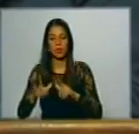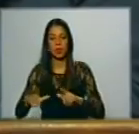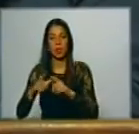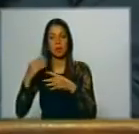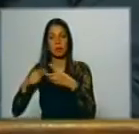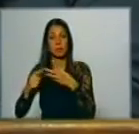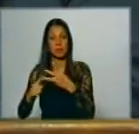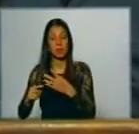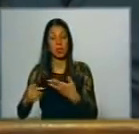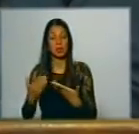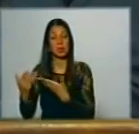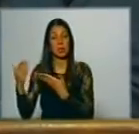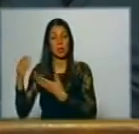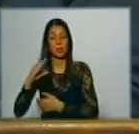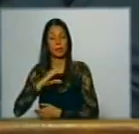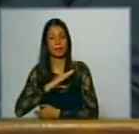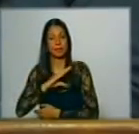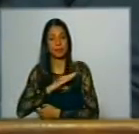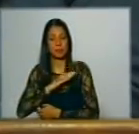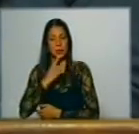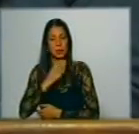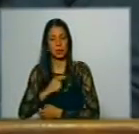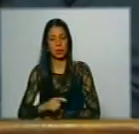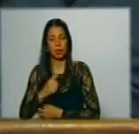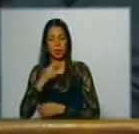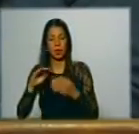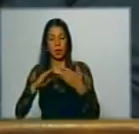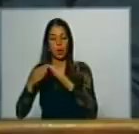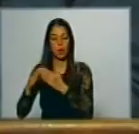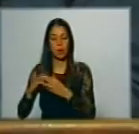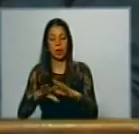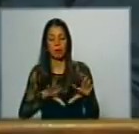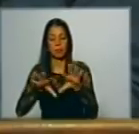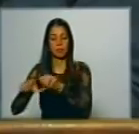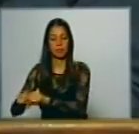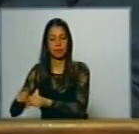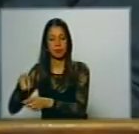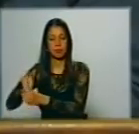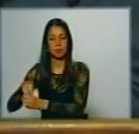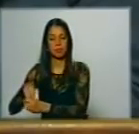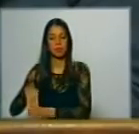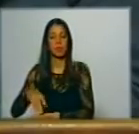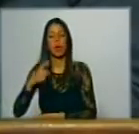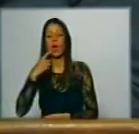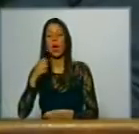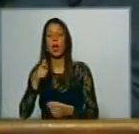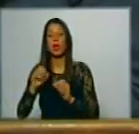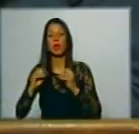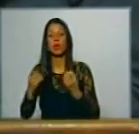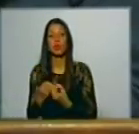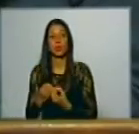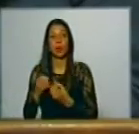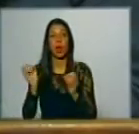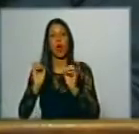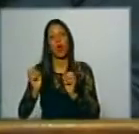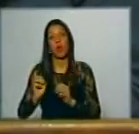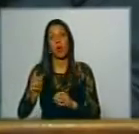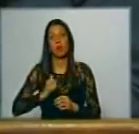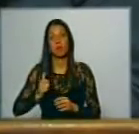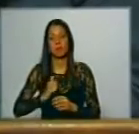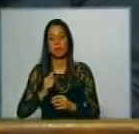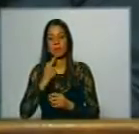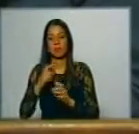y servicios por parte de la colectividad. El órgano o ente ocupante